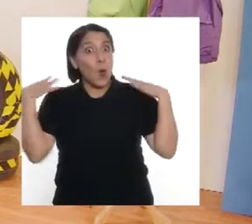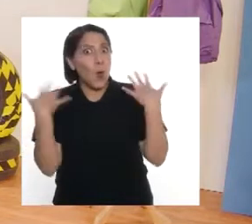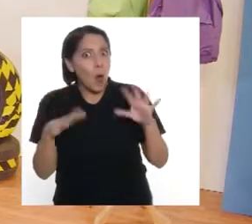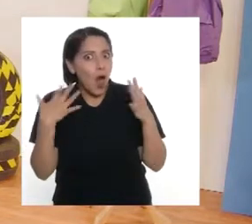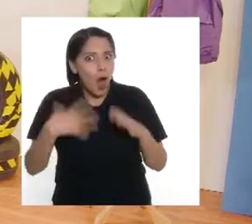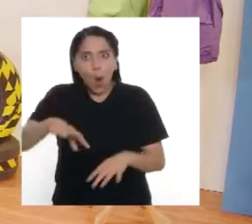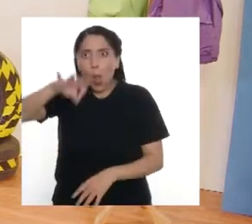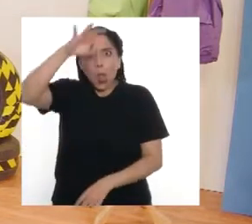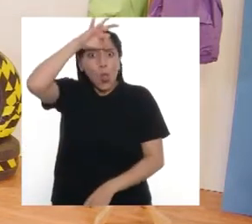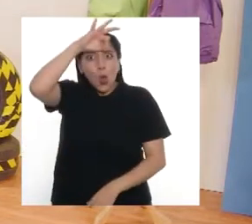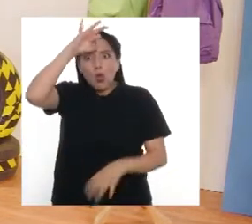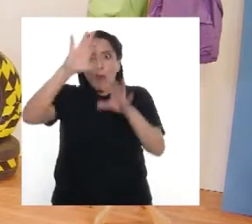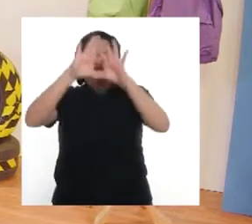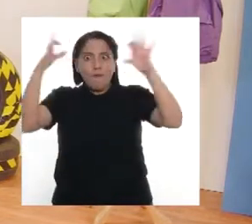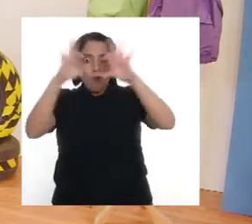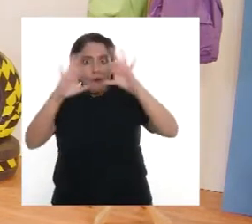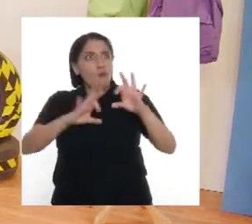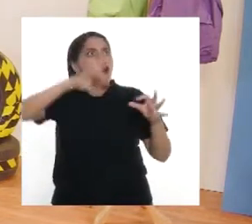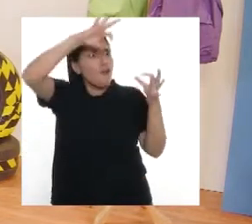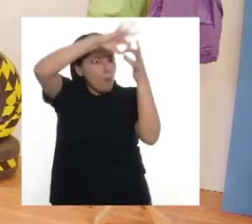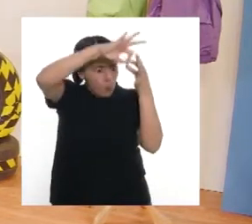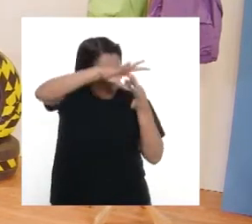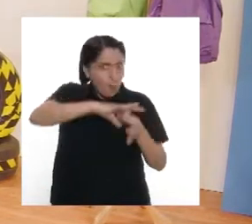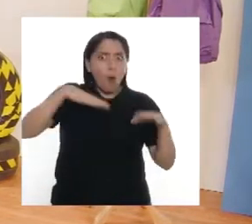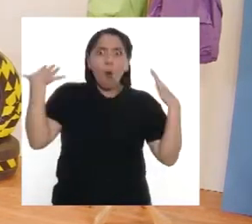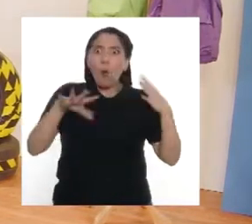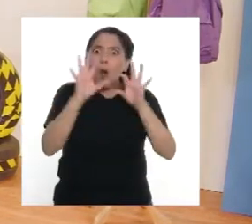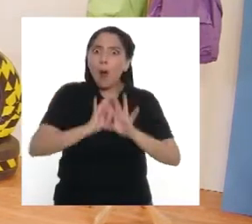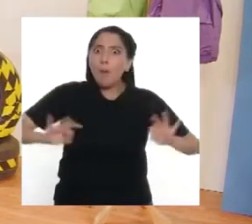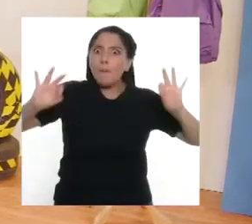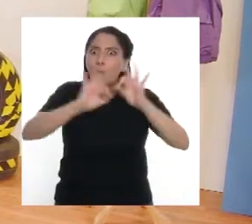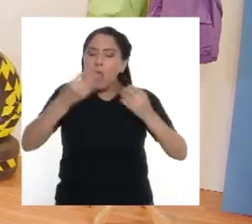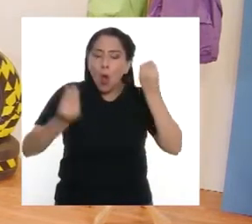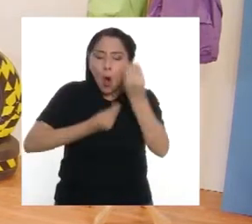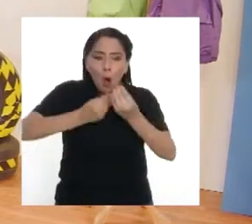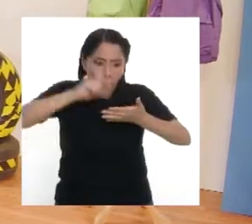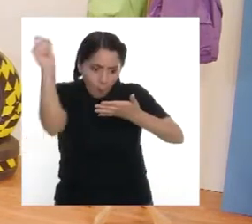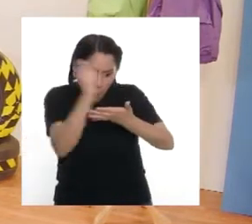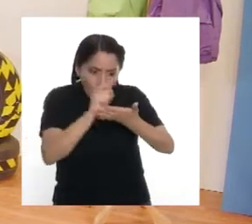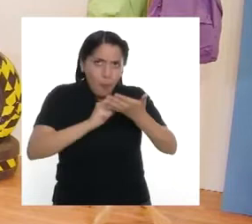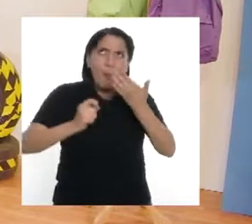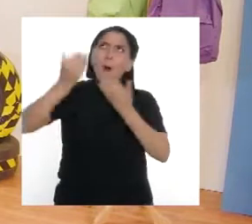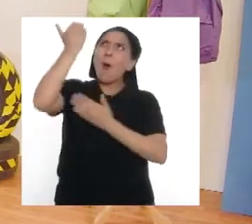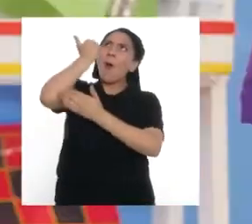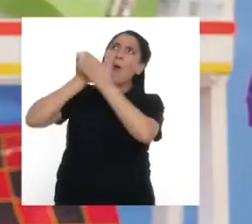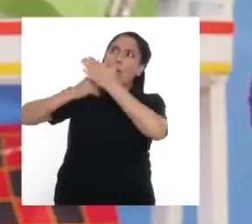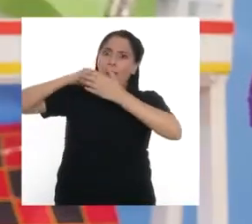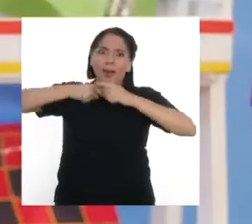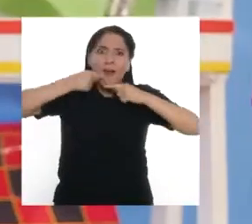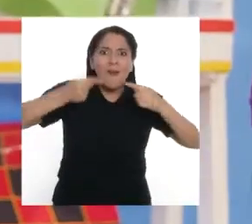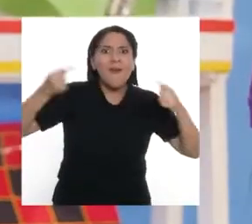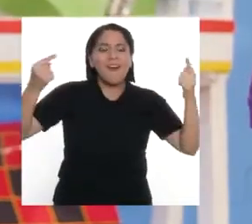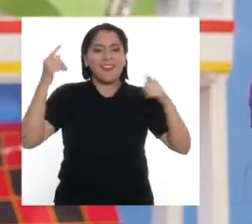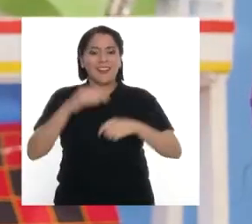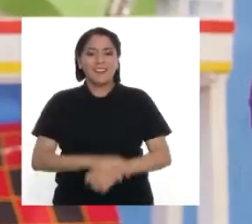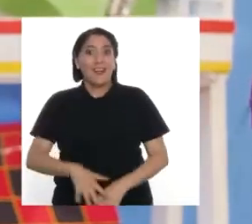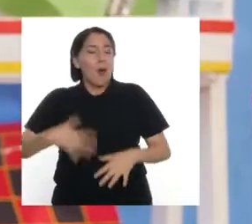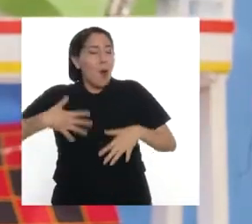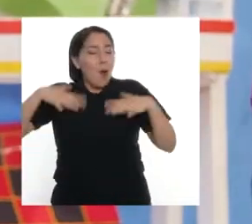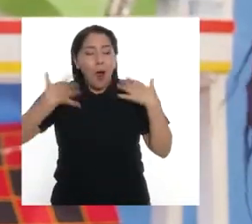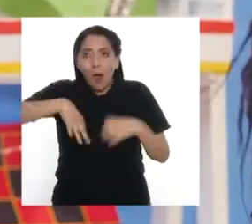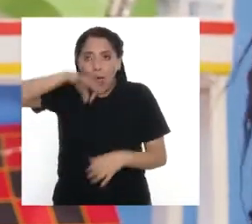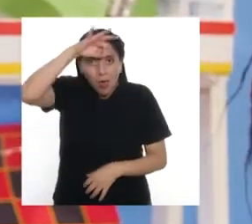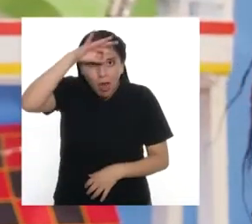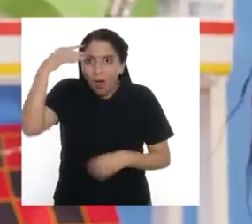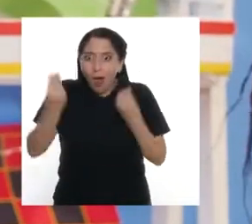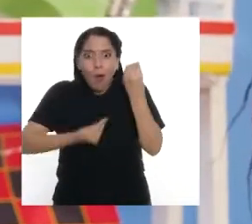¡Wow! No sabía que las rimas habían sido tan importantes para contar y escribir historias de la antigüedad. Yo tampoco. Es increíble